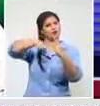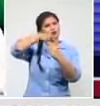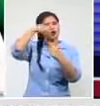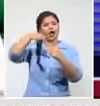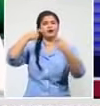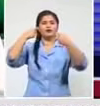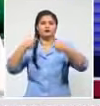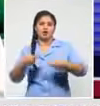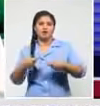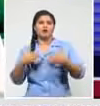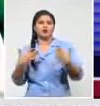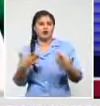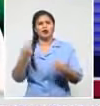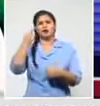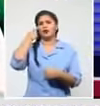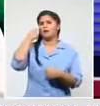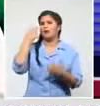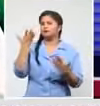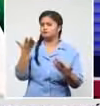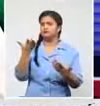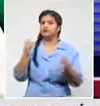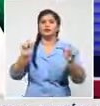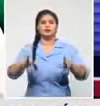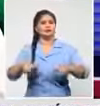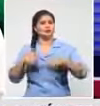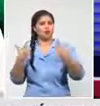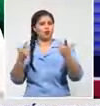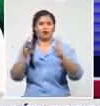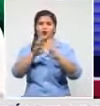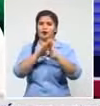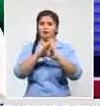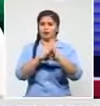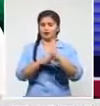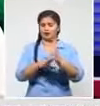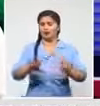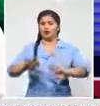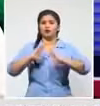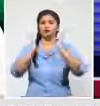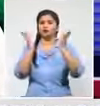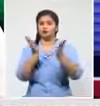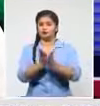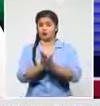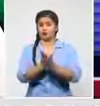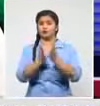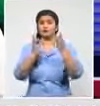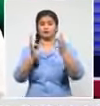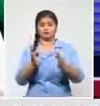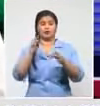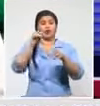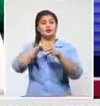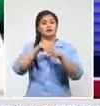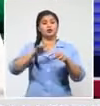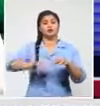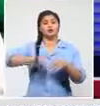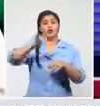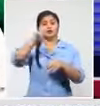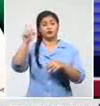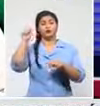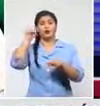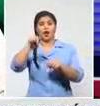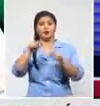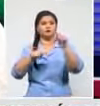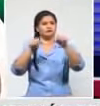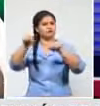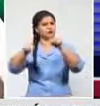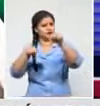tenemos responsabilidad con esto, que es el equipo básico de salud, su médico, su enfermera, pero hay veces que